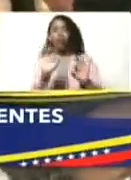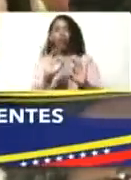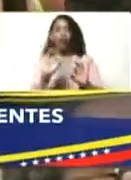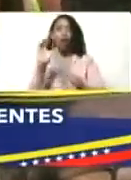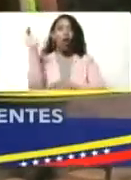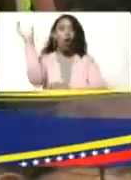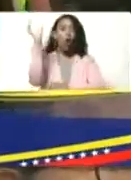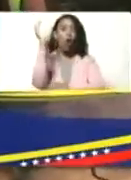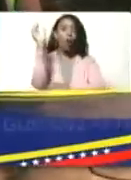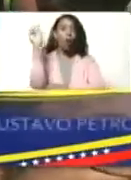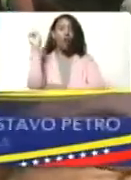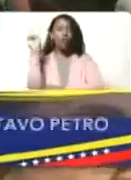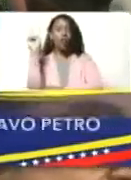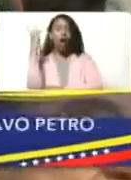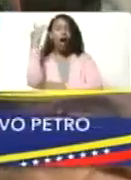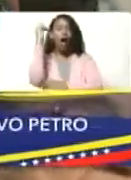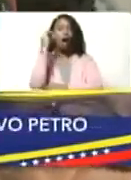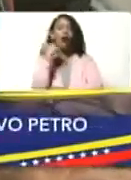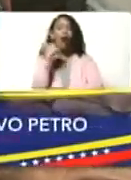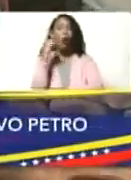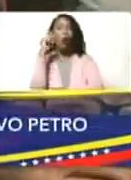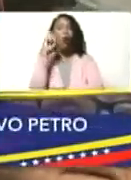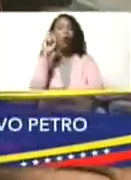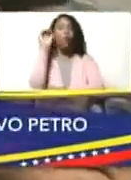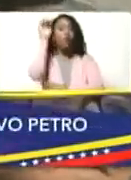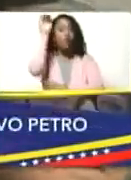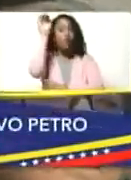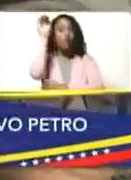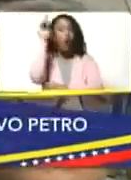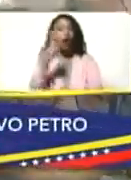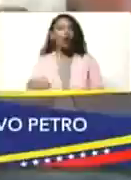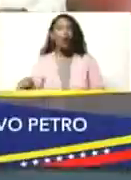Colombia y Venezuela, si algo tenemos, es un destino común.